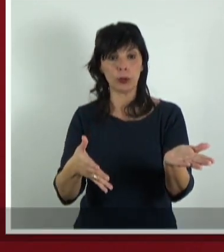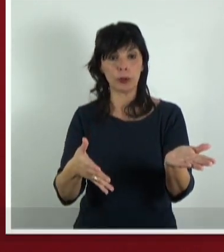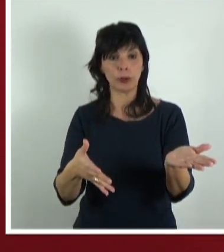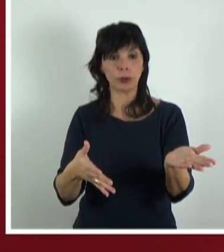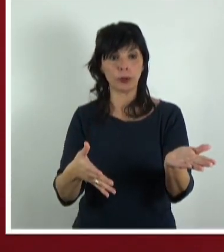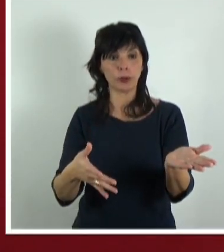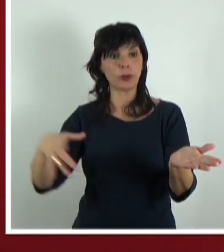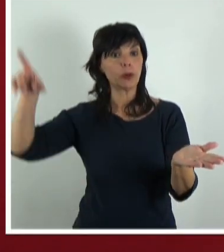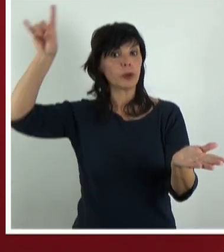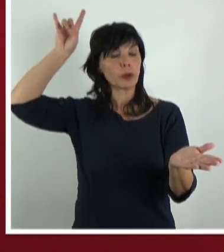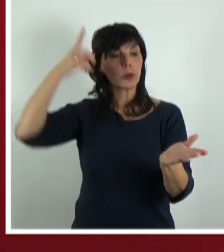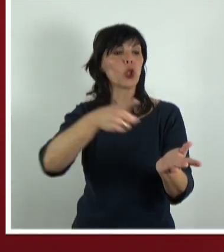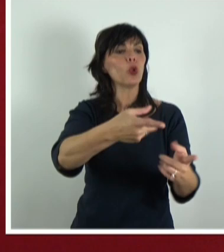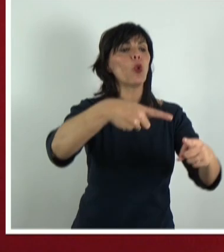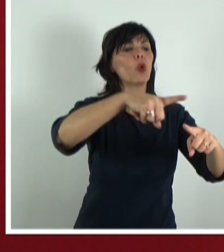crucificado a la ley.